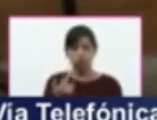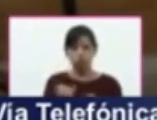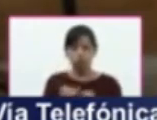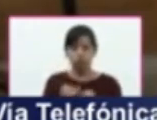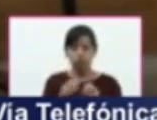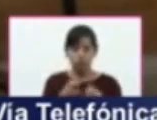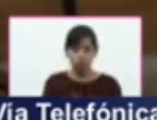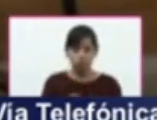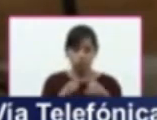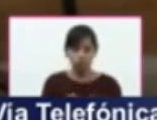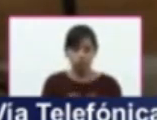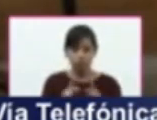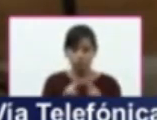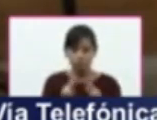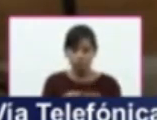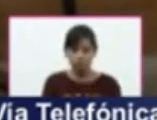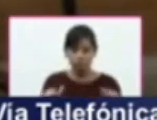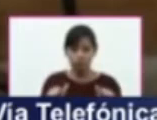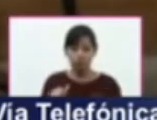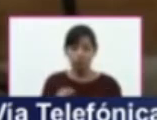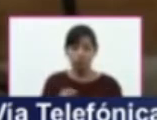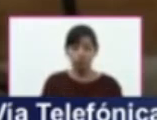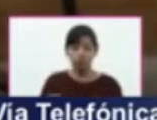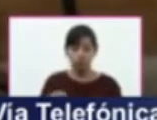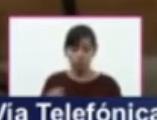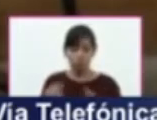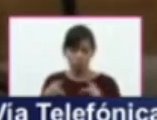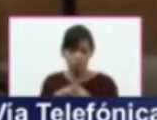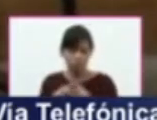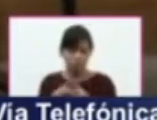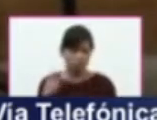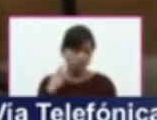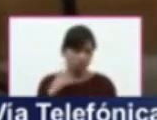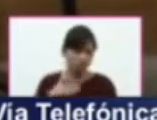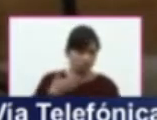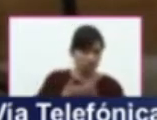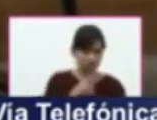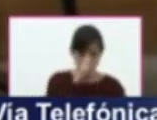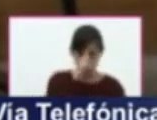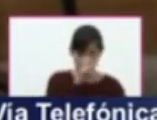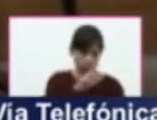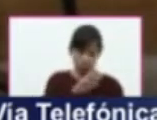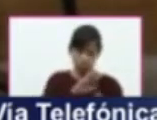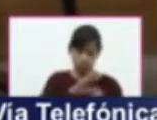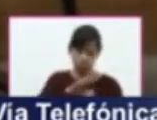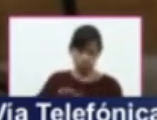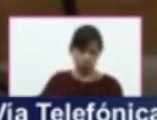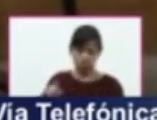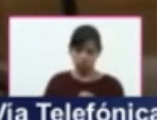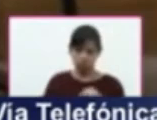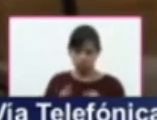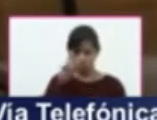ganar más que el presidente. Esto es lo que no quieren perder estos señores. Por eso, cuando no